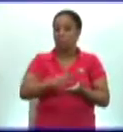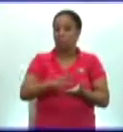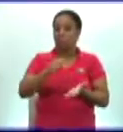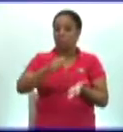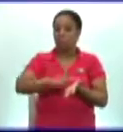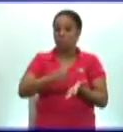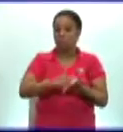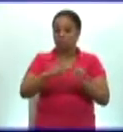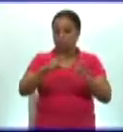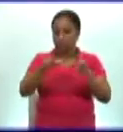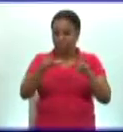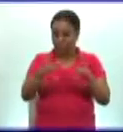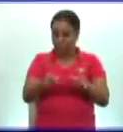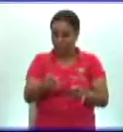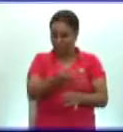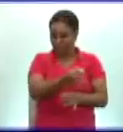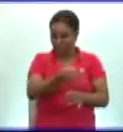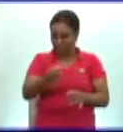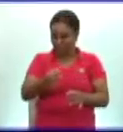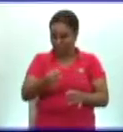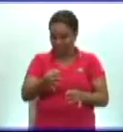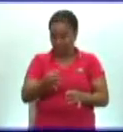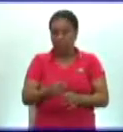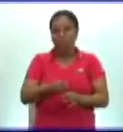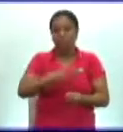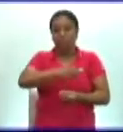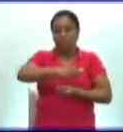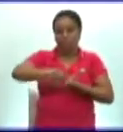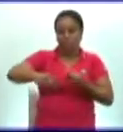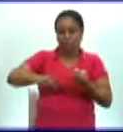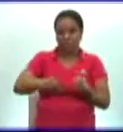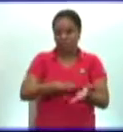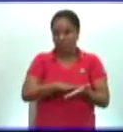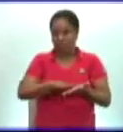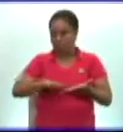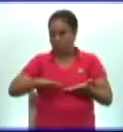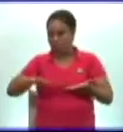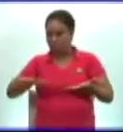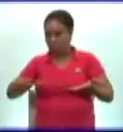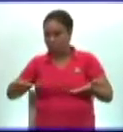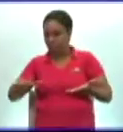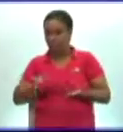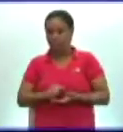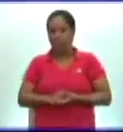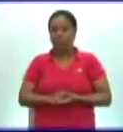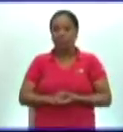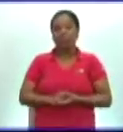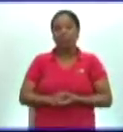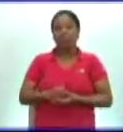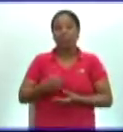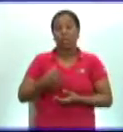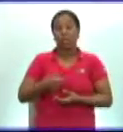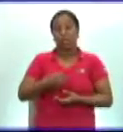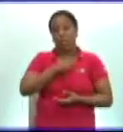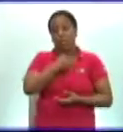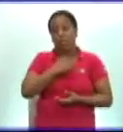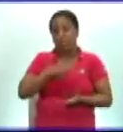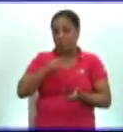habíamos variado la superficie de contacto, por supuesto que la fuerza de